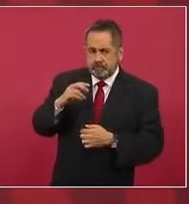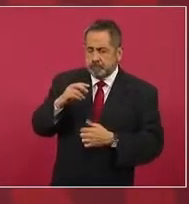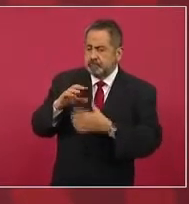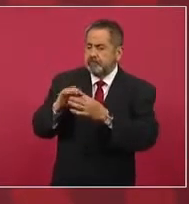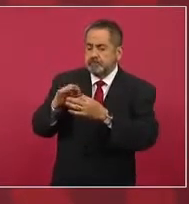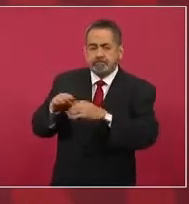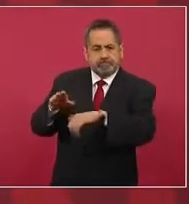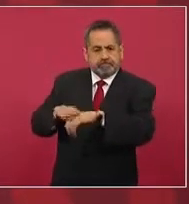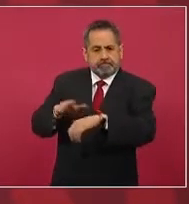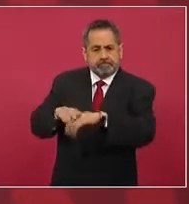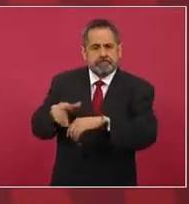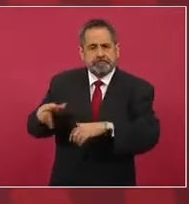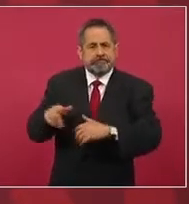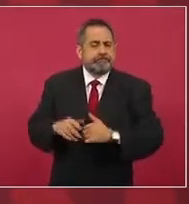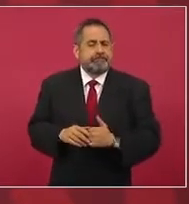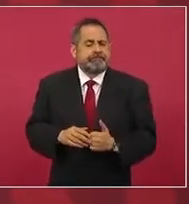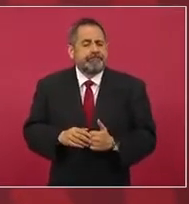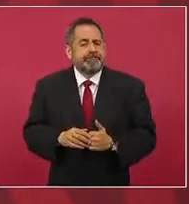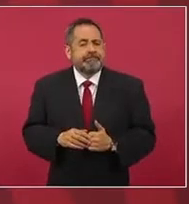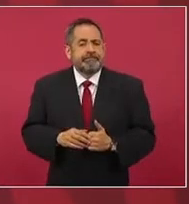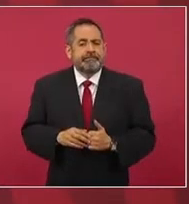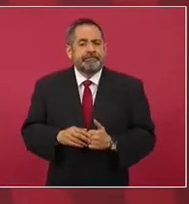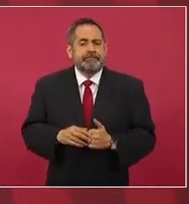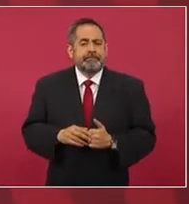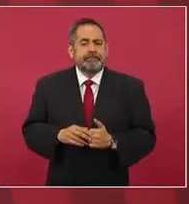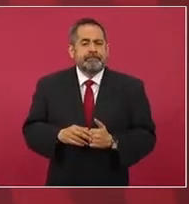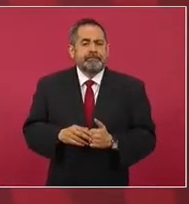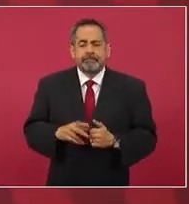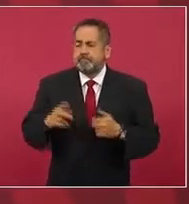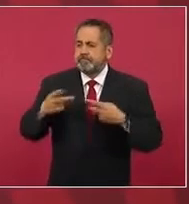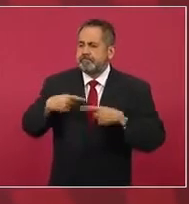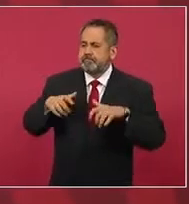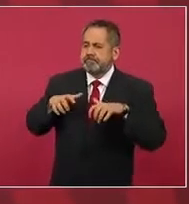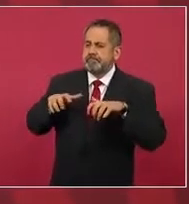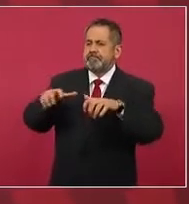Conoce más al pueblo,